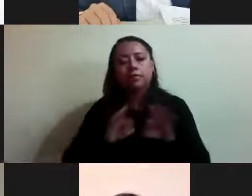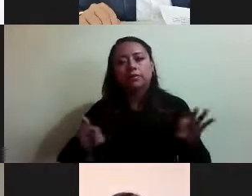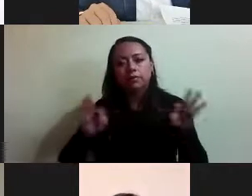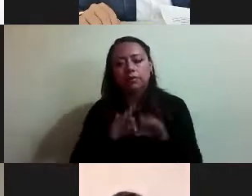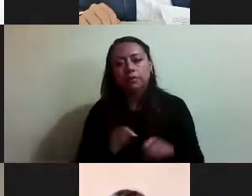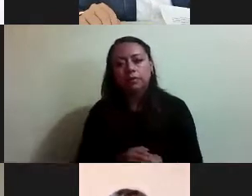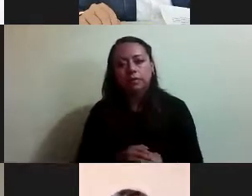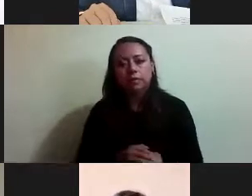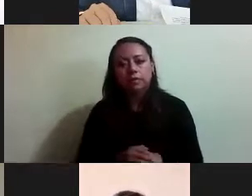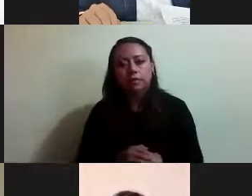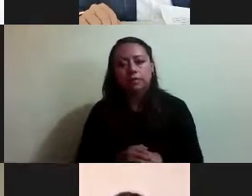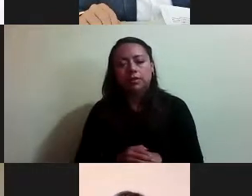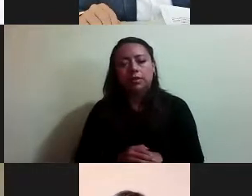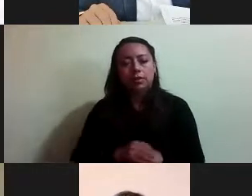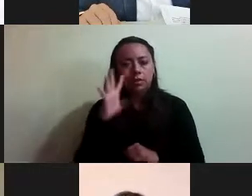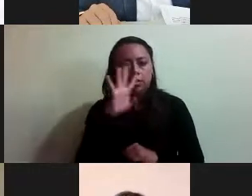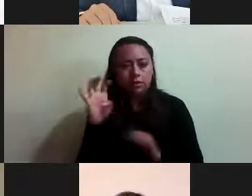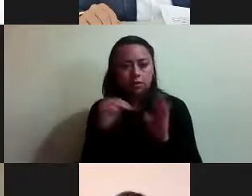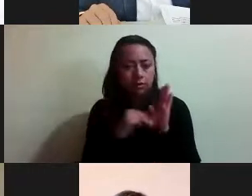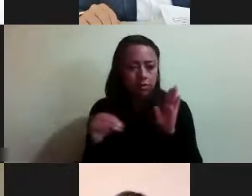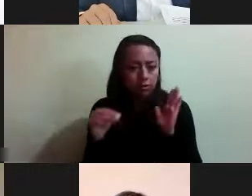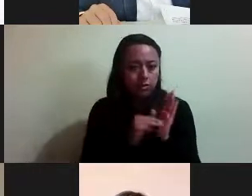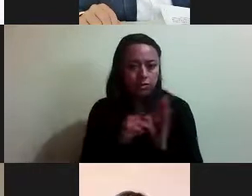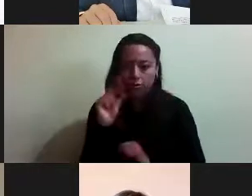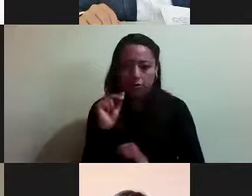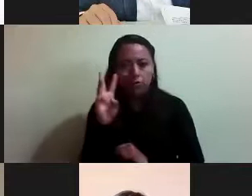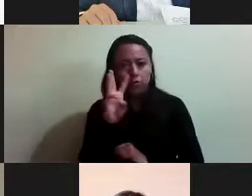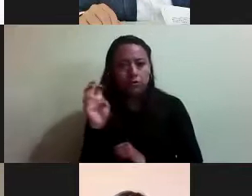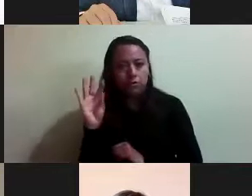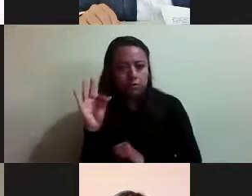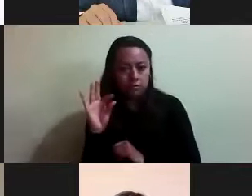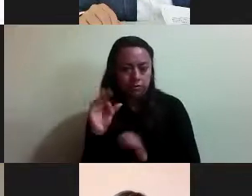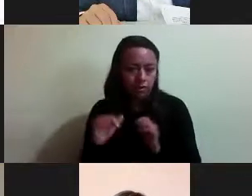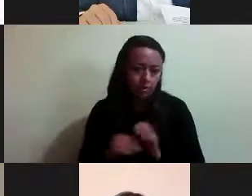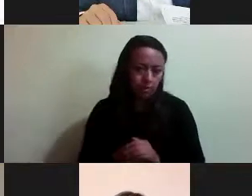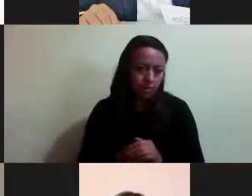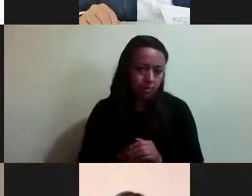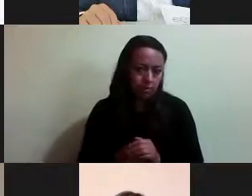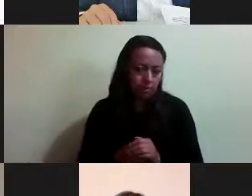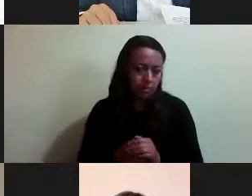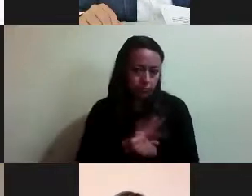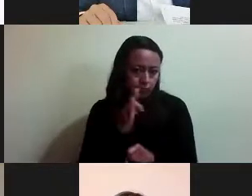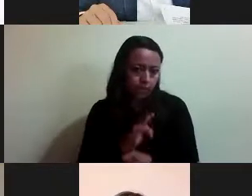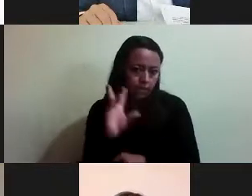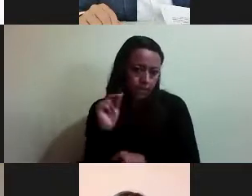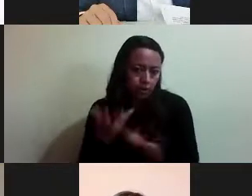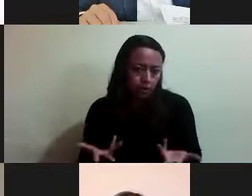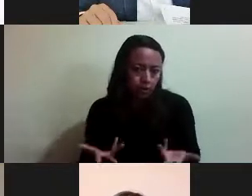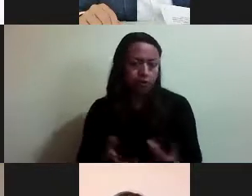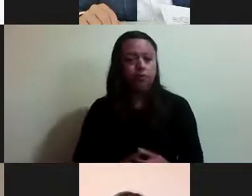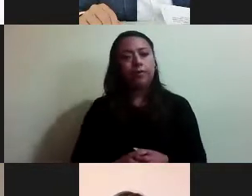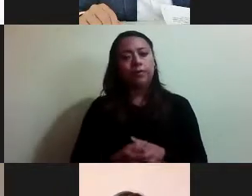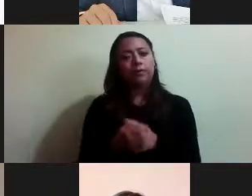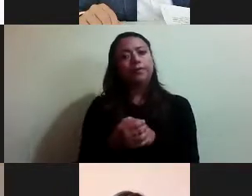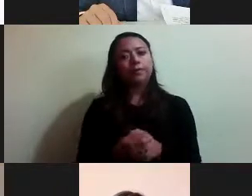millones, fueron 340, no alcanzaron, que era lo que les decíamos nosotros desde el principio. No alcanzaron. Se acreditaron las verdades